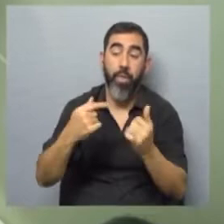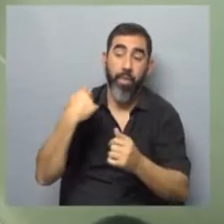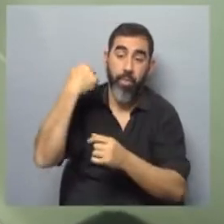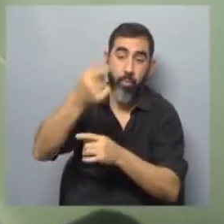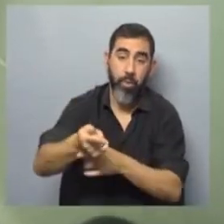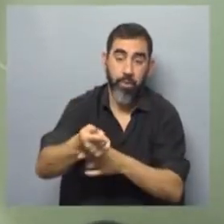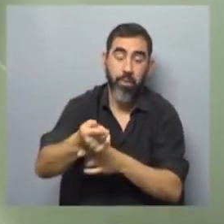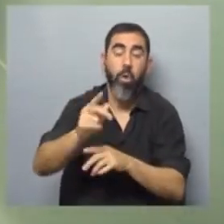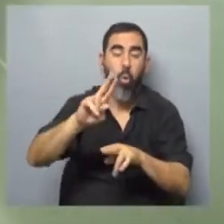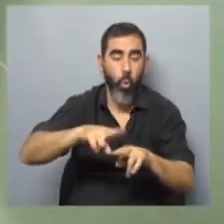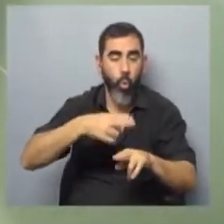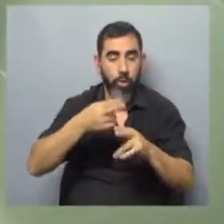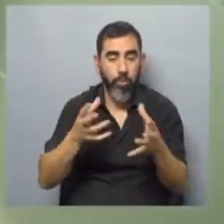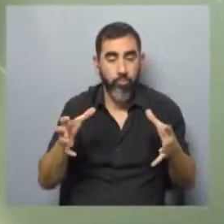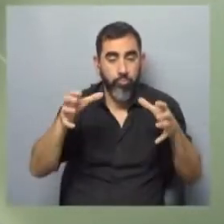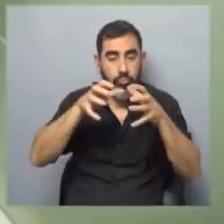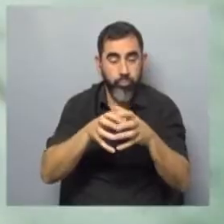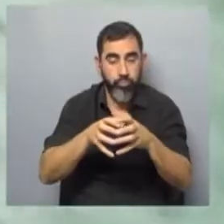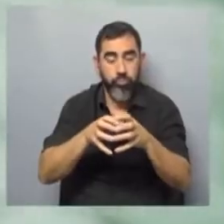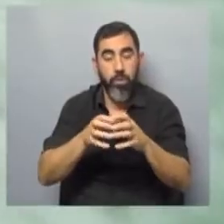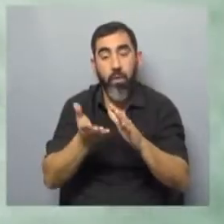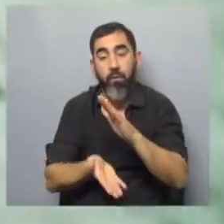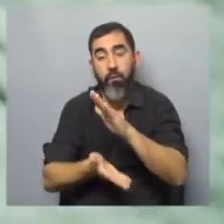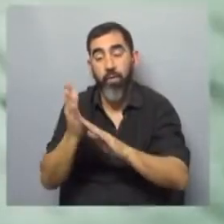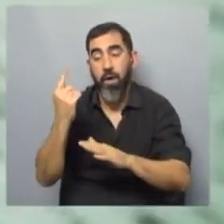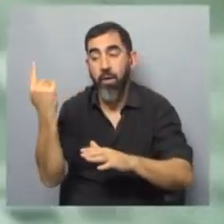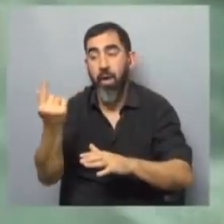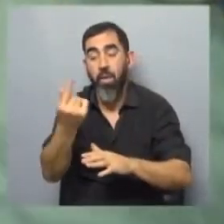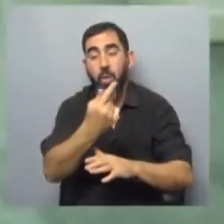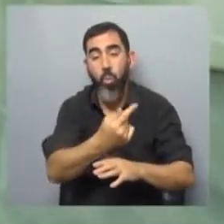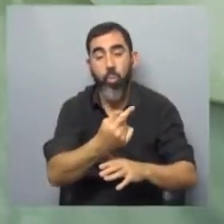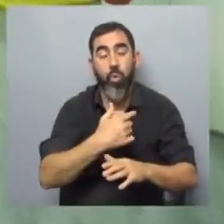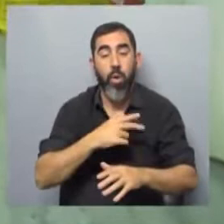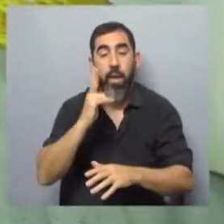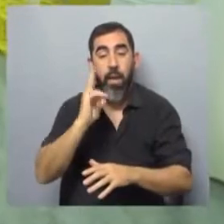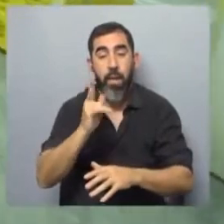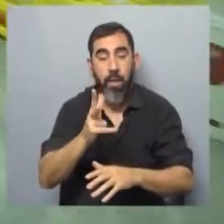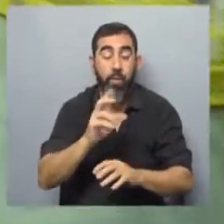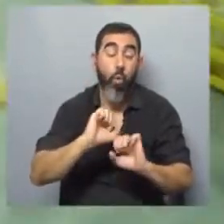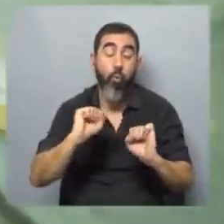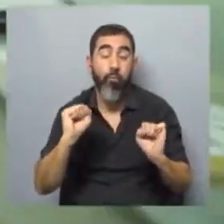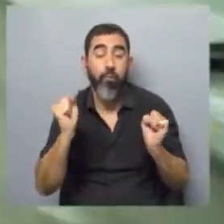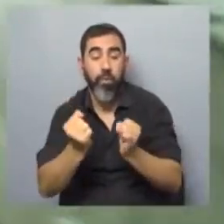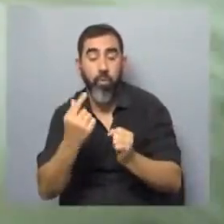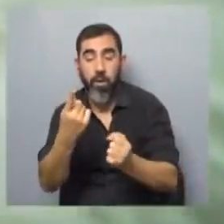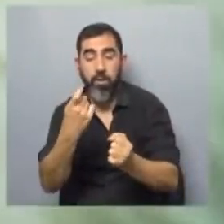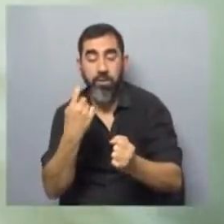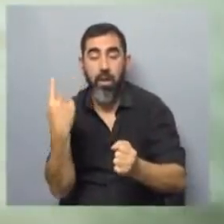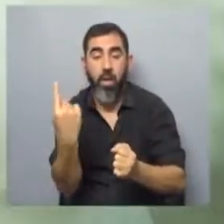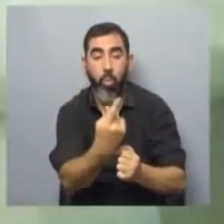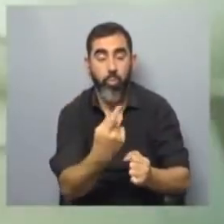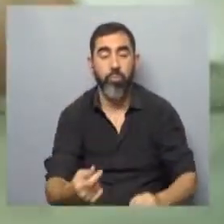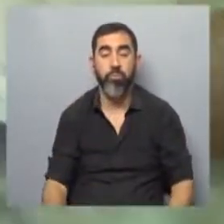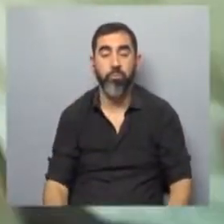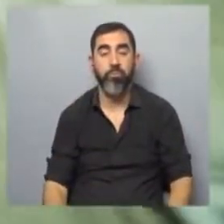se junta nuevamente y los componentes van a cada una de las heladeras o freezer, en ese caso, que se encuentran habilitados